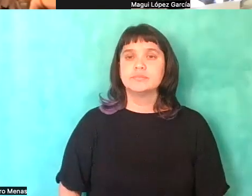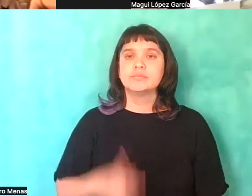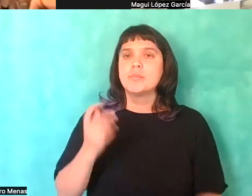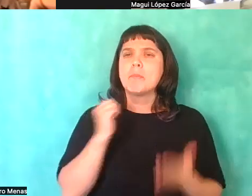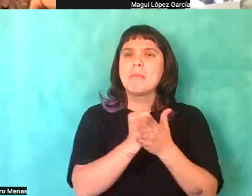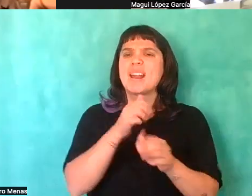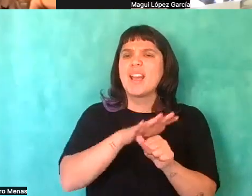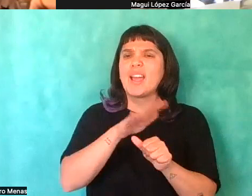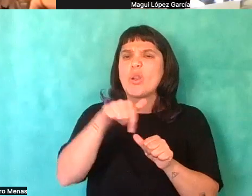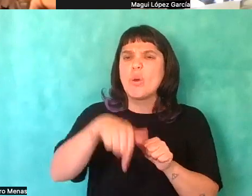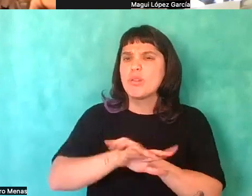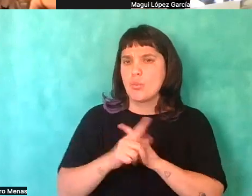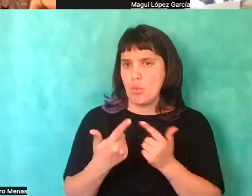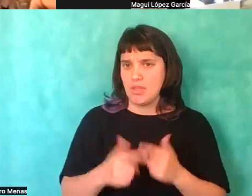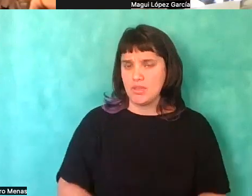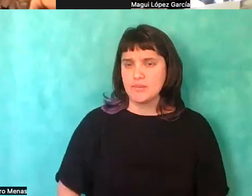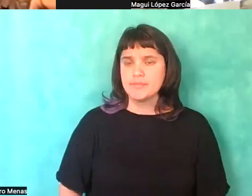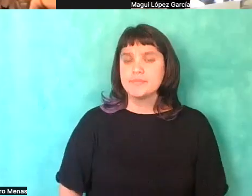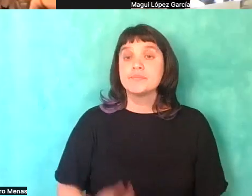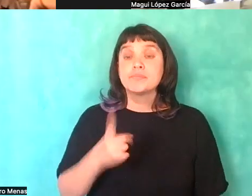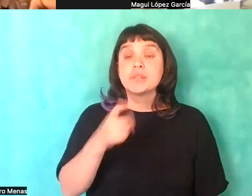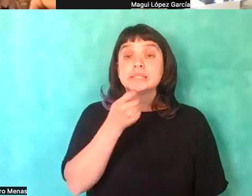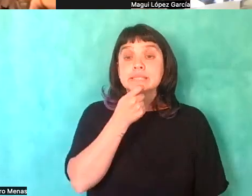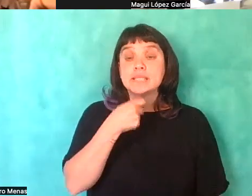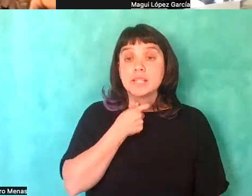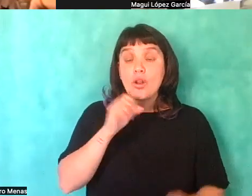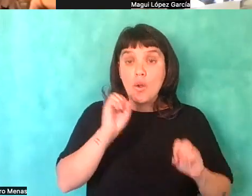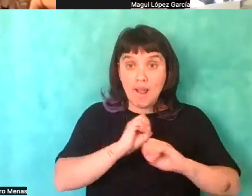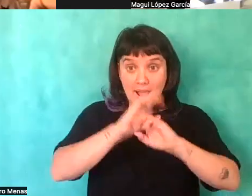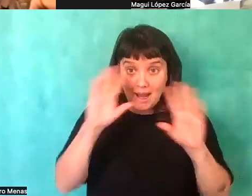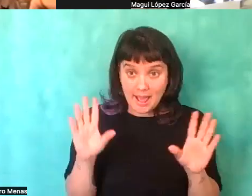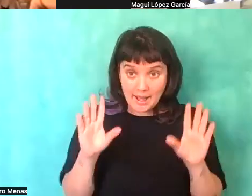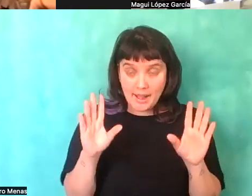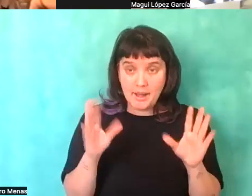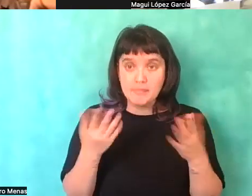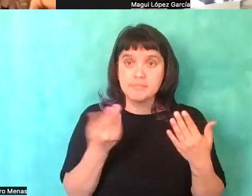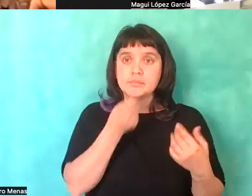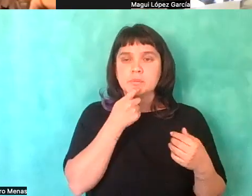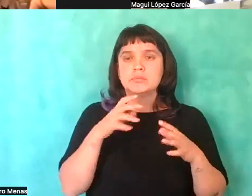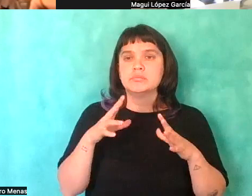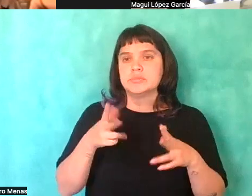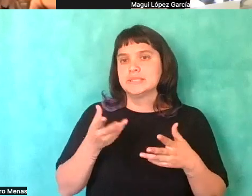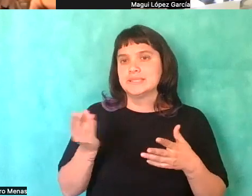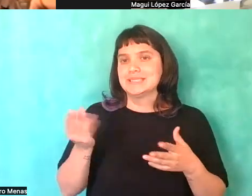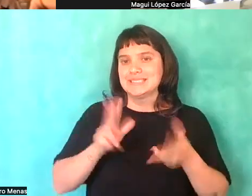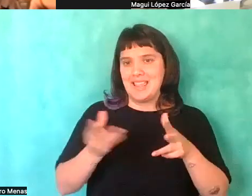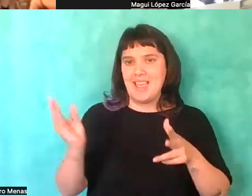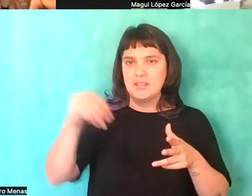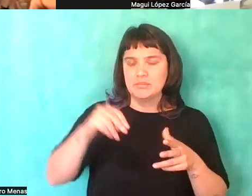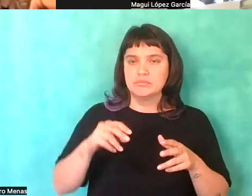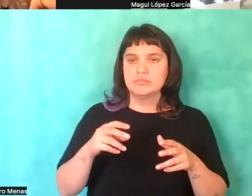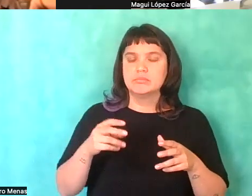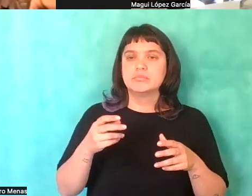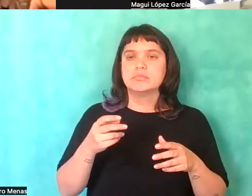en esa seña. ¿Sí? Ahora, si yo quiero aclarar el género de esa persona, tengo que agregar una seña, ¿sí? Léxica, digo, o